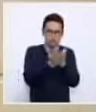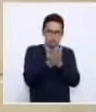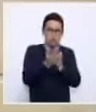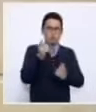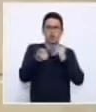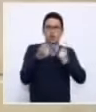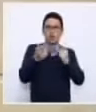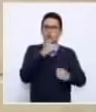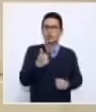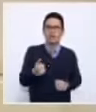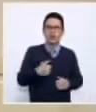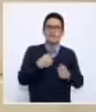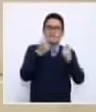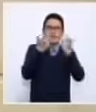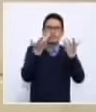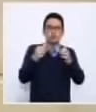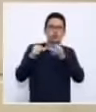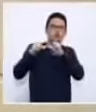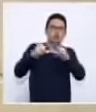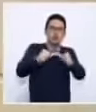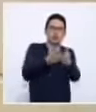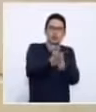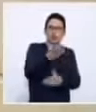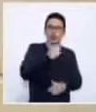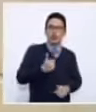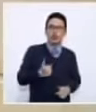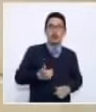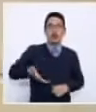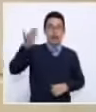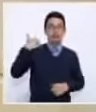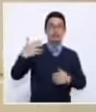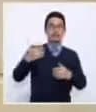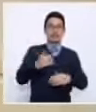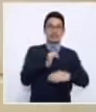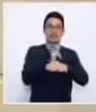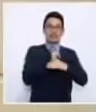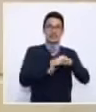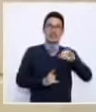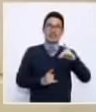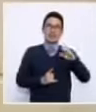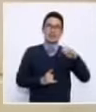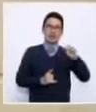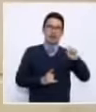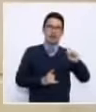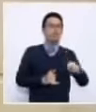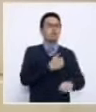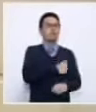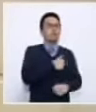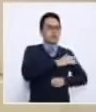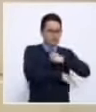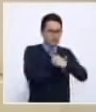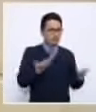mercado, no hay unos precios de sustentación. Antiguamente existía una entidad como el IDEMA. Señor ministro, por